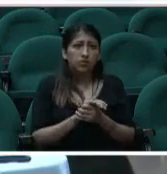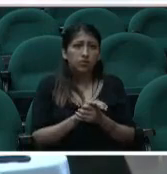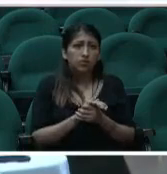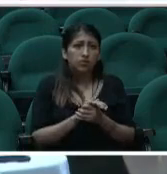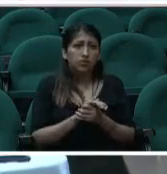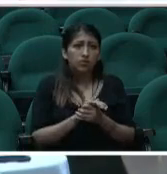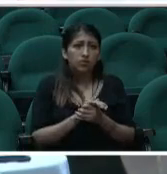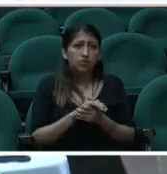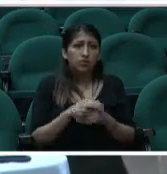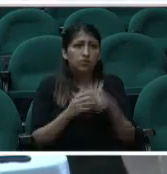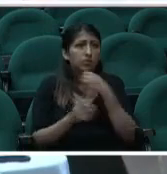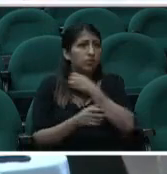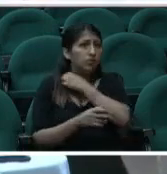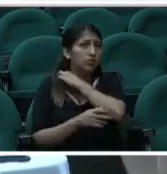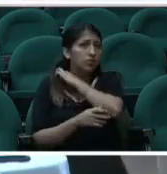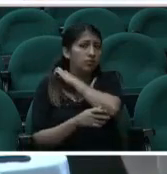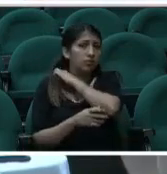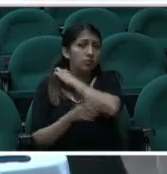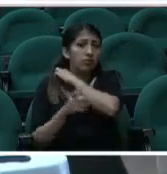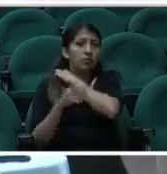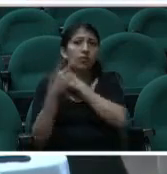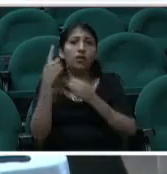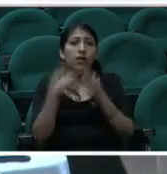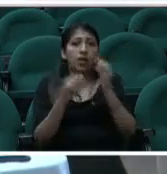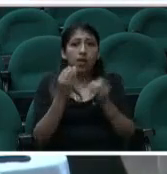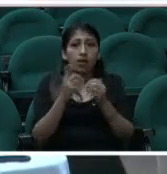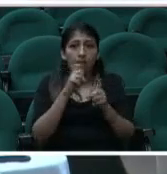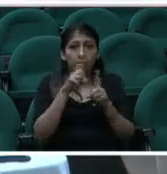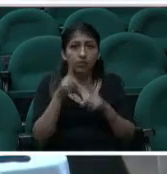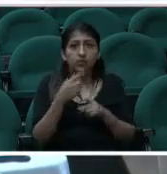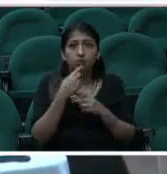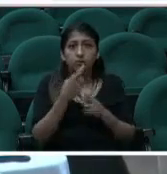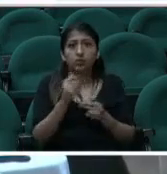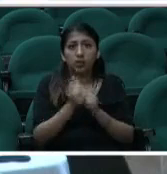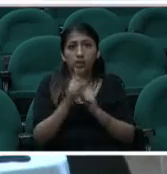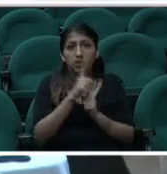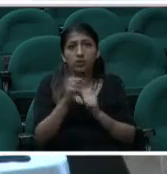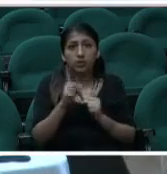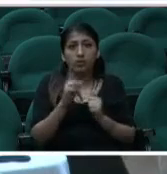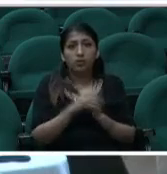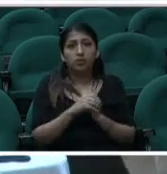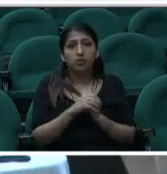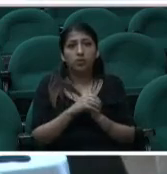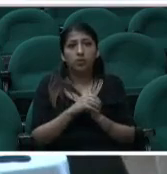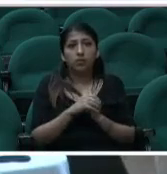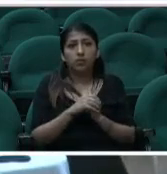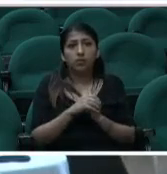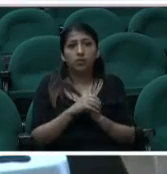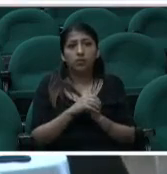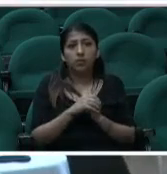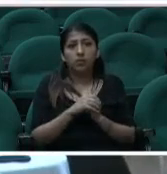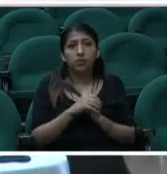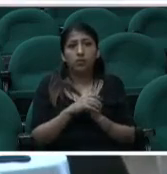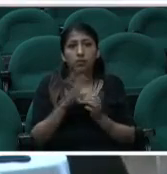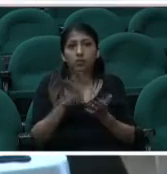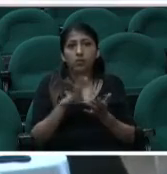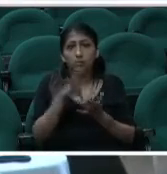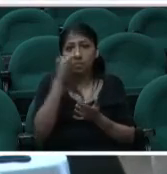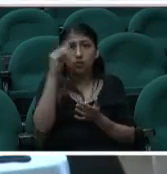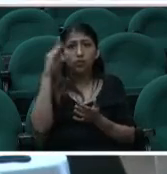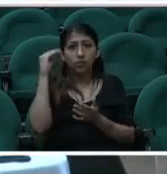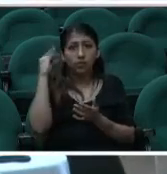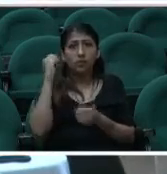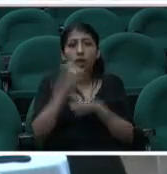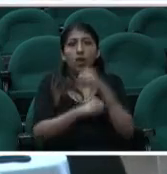podamos recordar todos porque esto debemos de recordarlo y tenerlo claro cada uno dice bueno la primera constituyente fue en la ciudad de riobamba